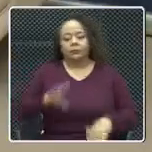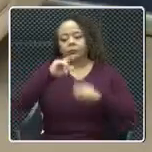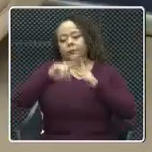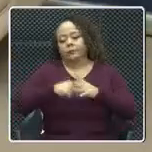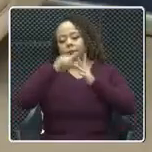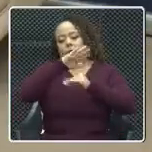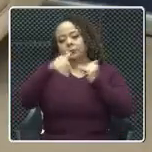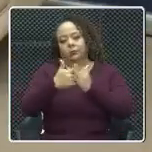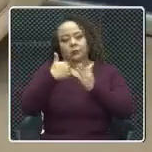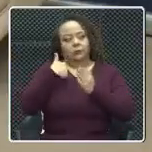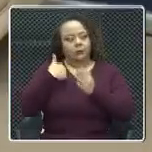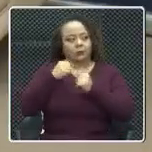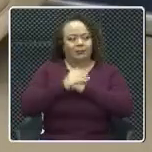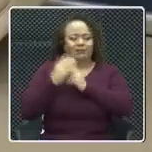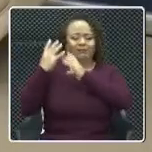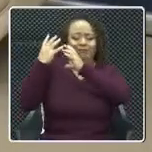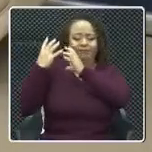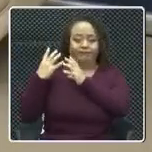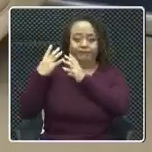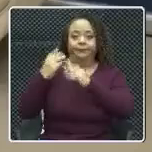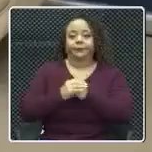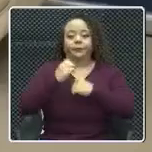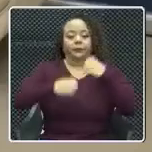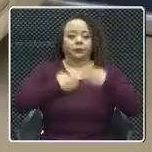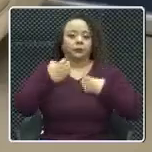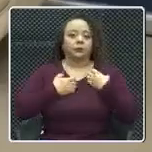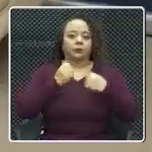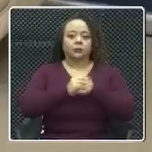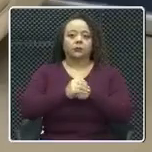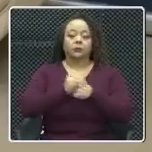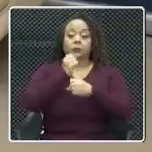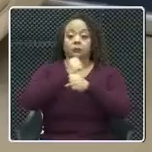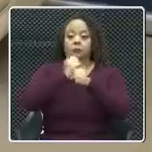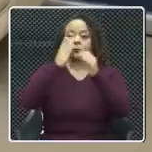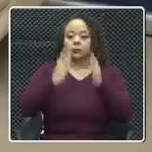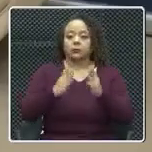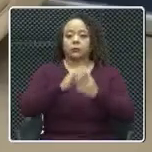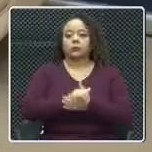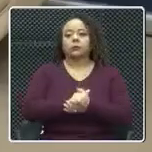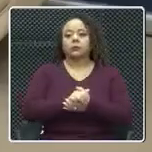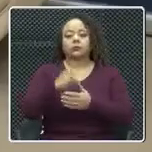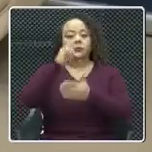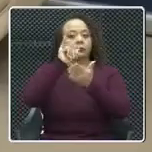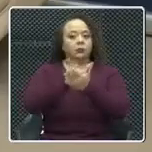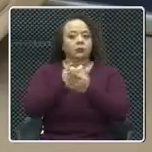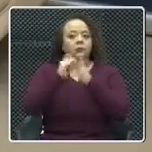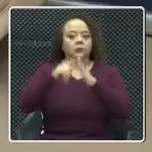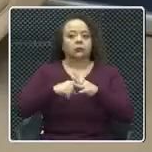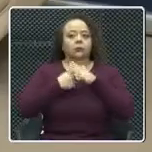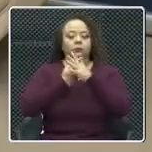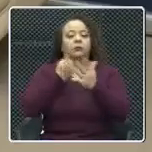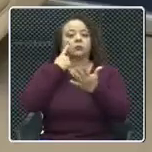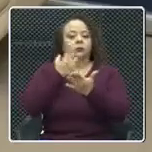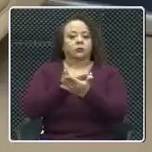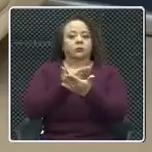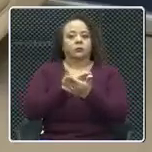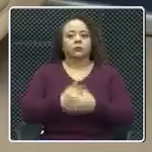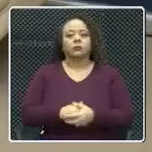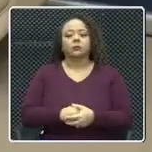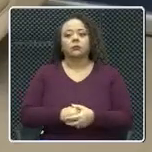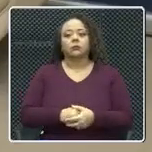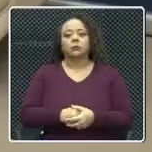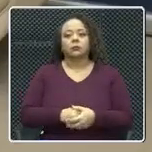todo esto a generar una sobrecarga, ¿verdad?, emocional en un trabajador y eso va a empezarse a evidenciar, ¿verdad?,